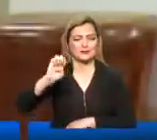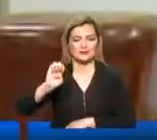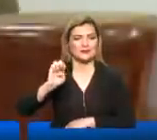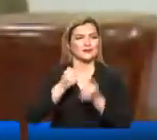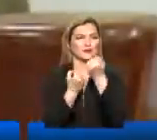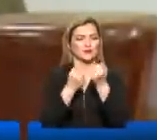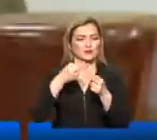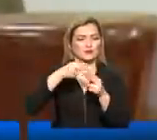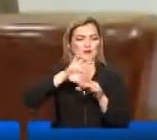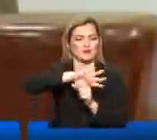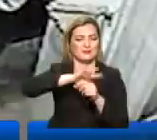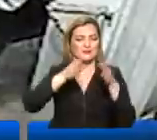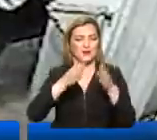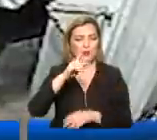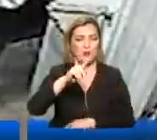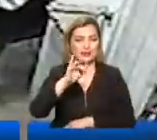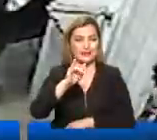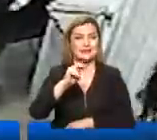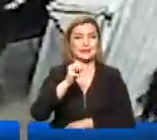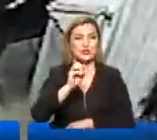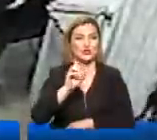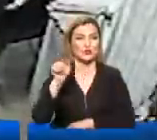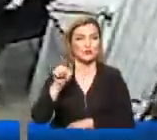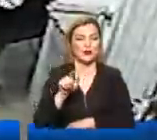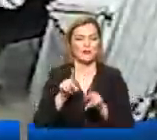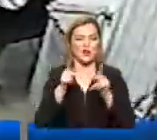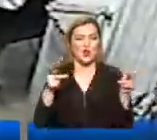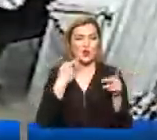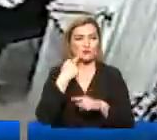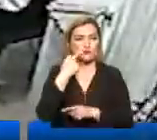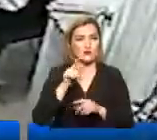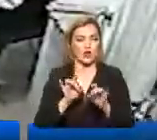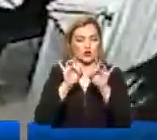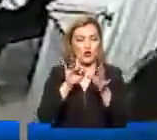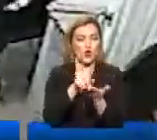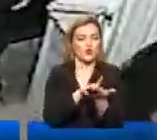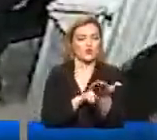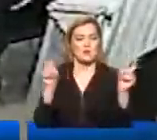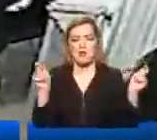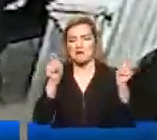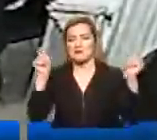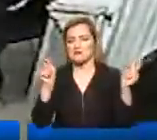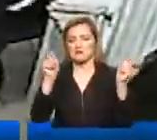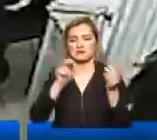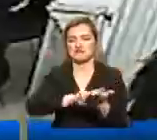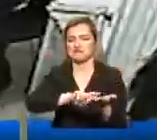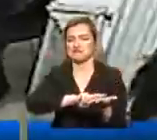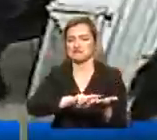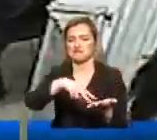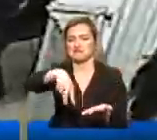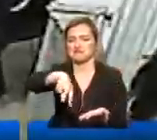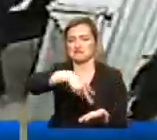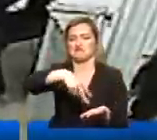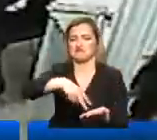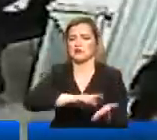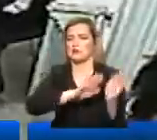ex canciller Ricardo Patiño. Según este medio de comunicación, el australiano acostumbraba a hacer este tipo de reuniones durante